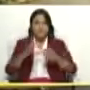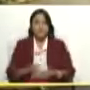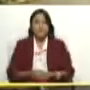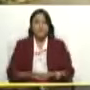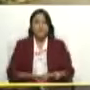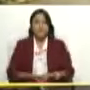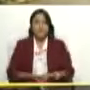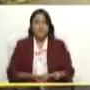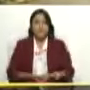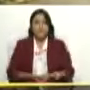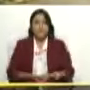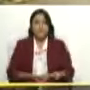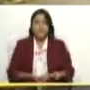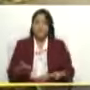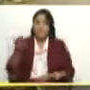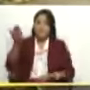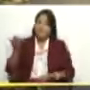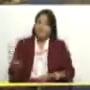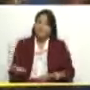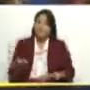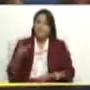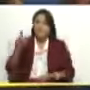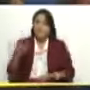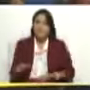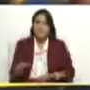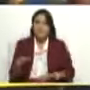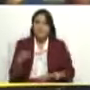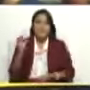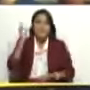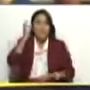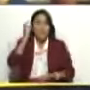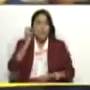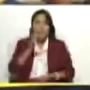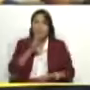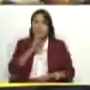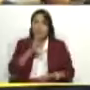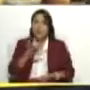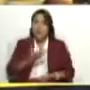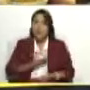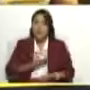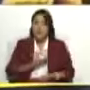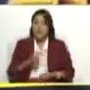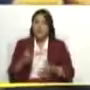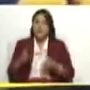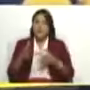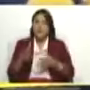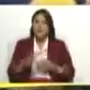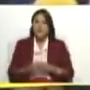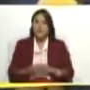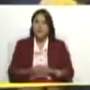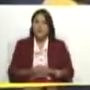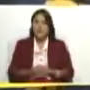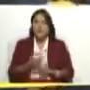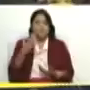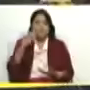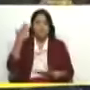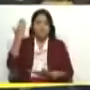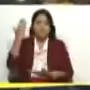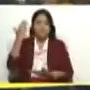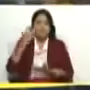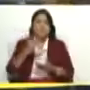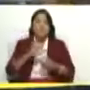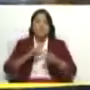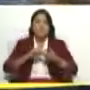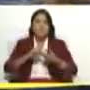palabras palabras del atleta keid Omar vallenilla medallista de oro en la especialidad de alterofilia en los Juegos